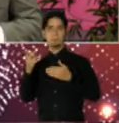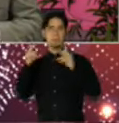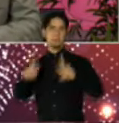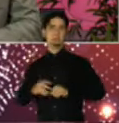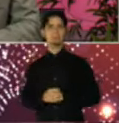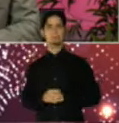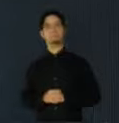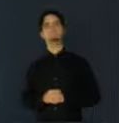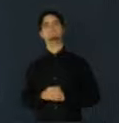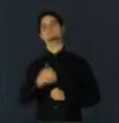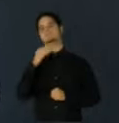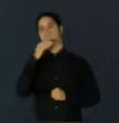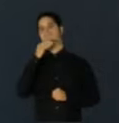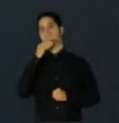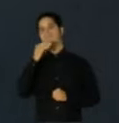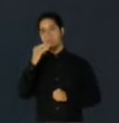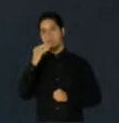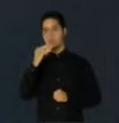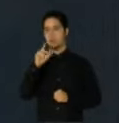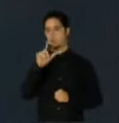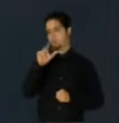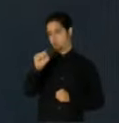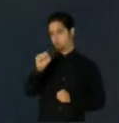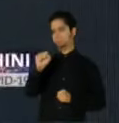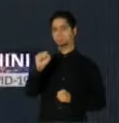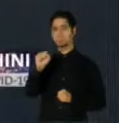Okay. Muchas gracias, Luis, por permitirme